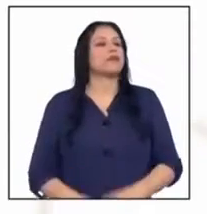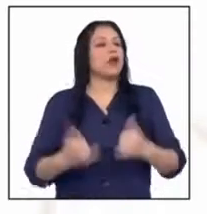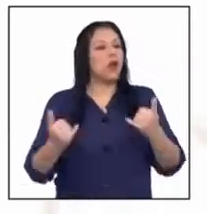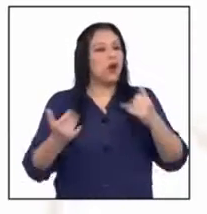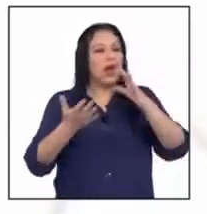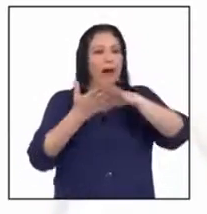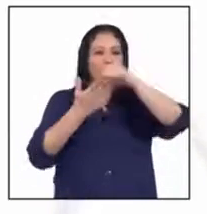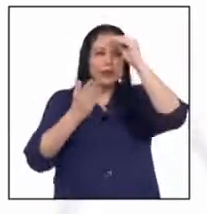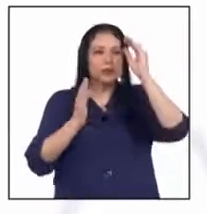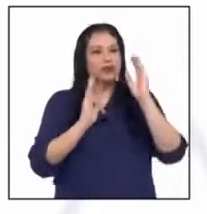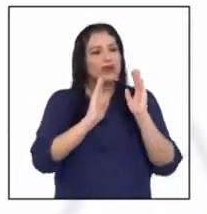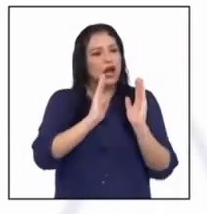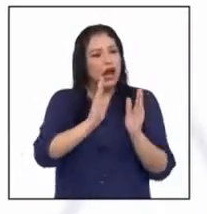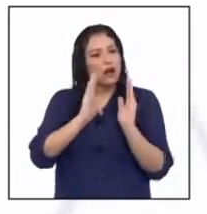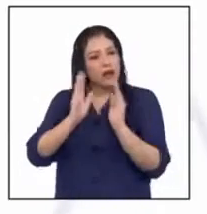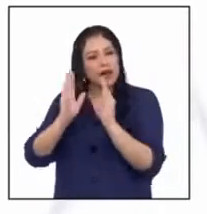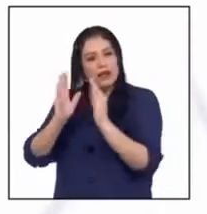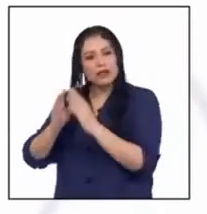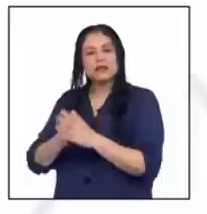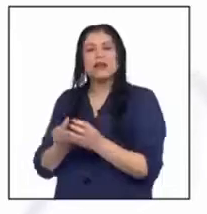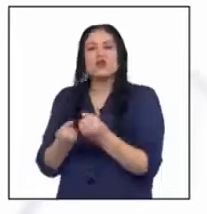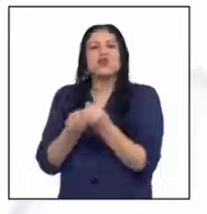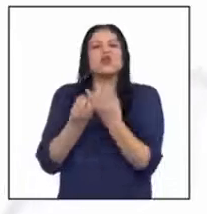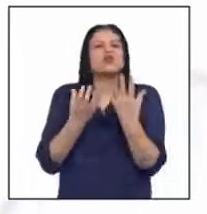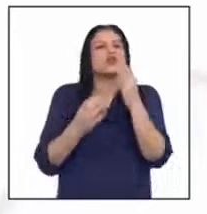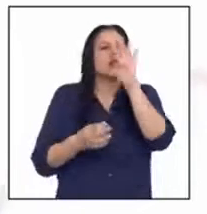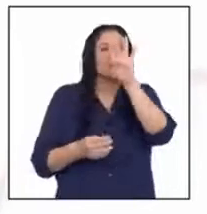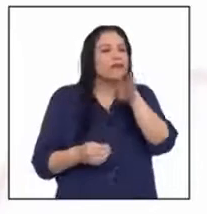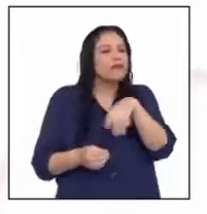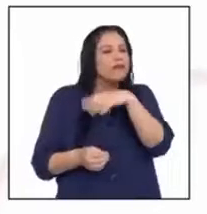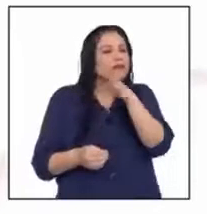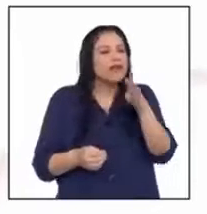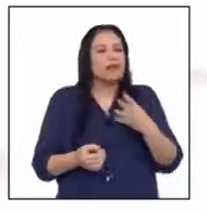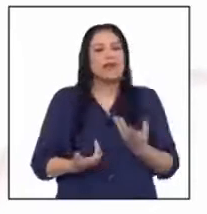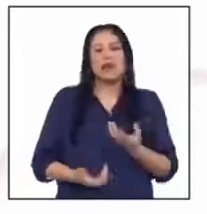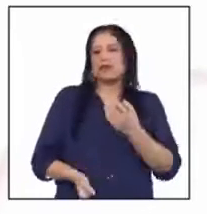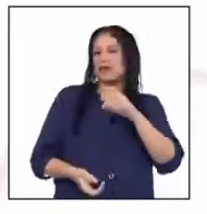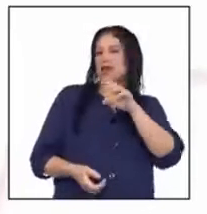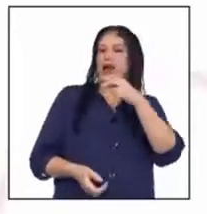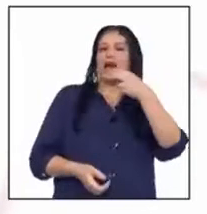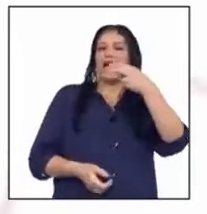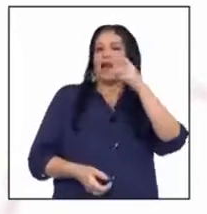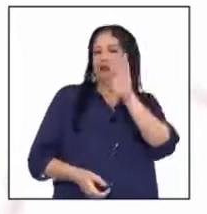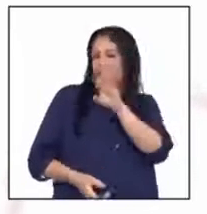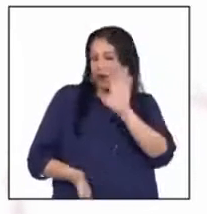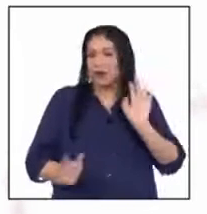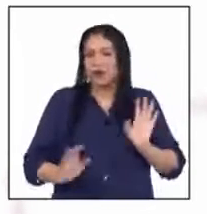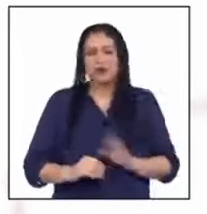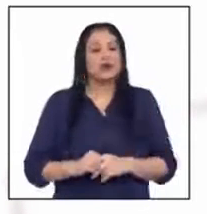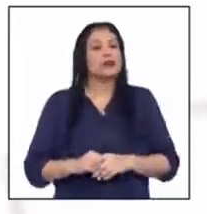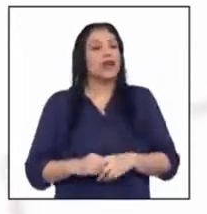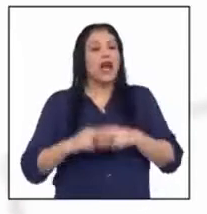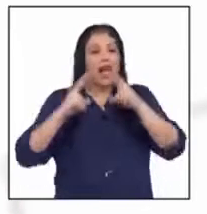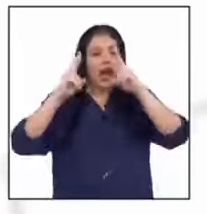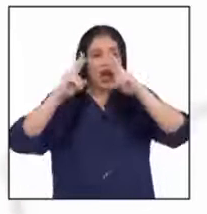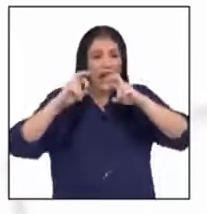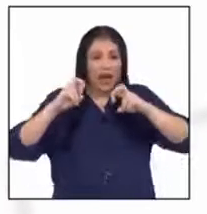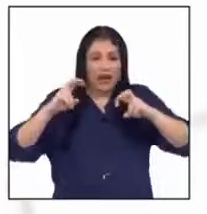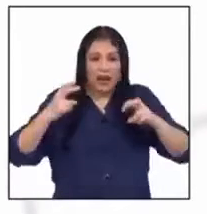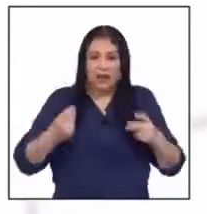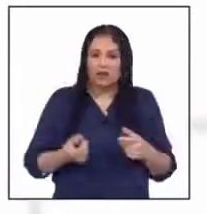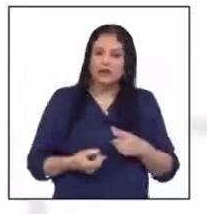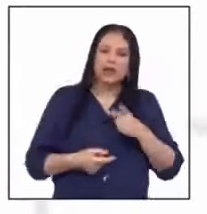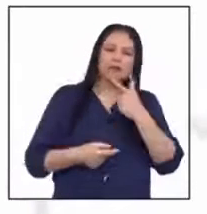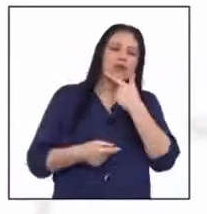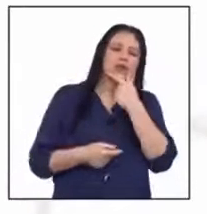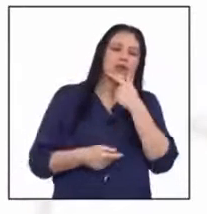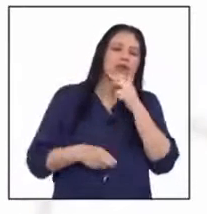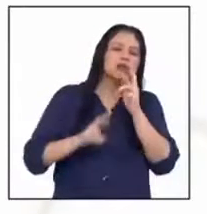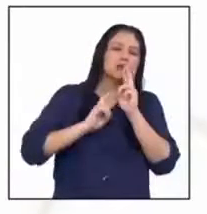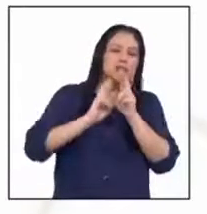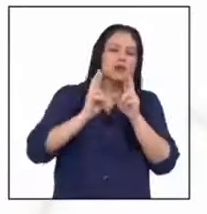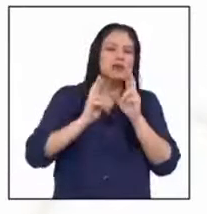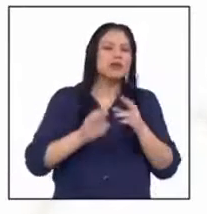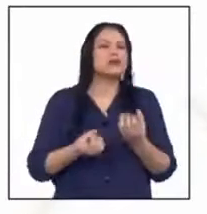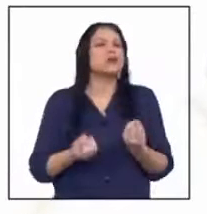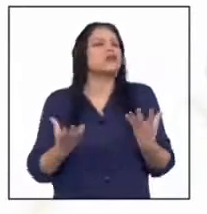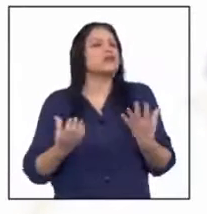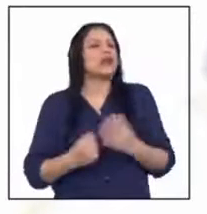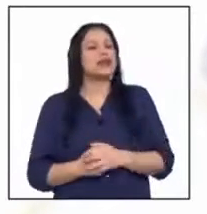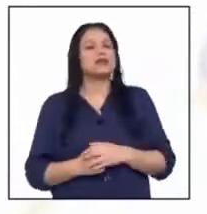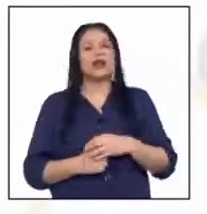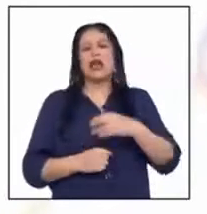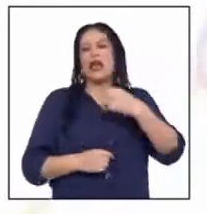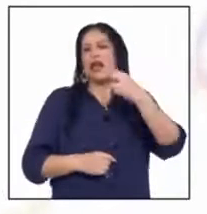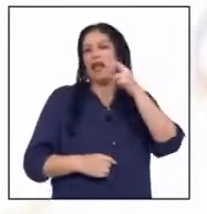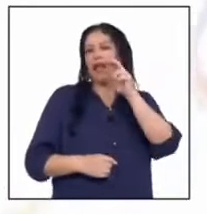Aprendimos a organizar datos a través del conteo en tablas de distribución de frecuencias. Analizamos e interpretamos las frecuencias